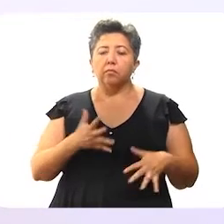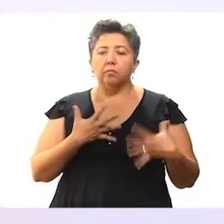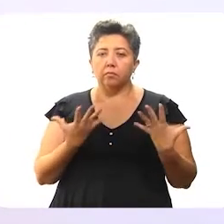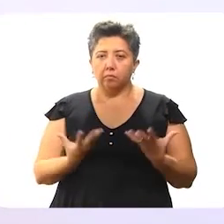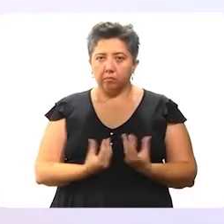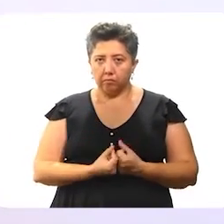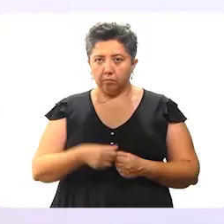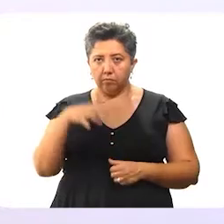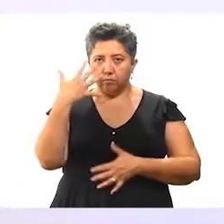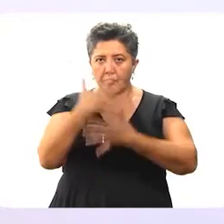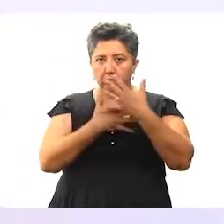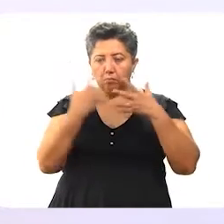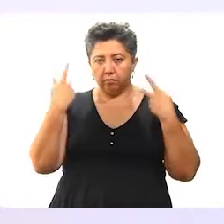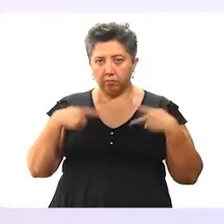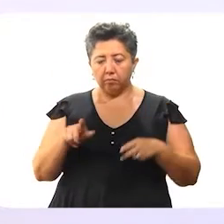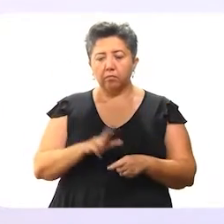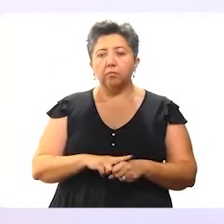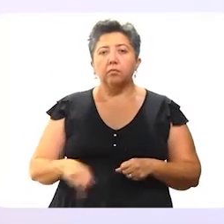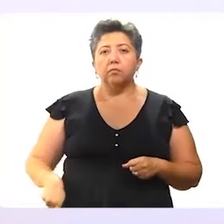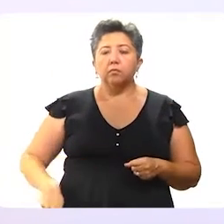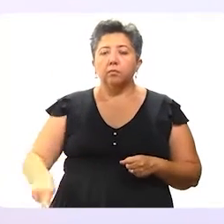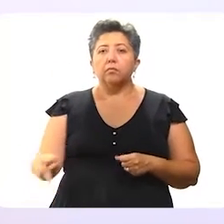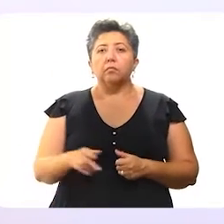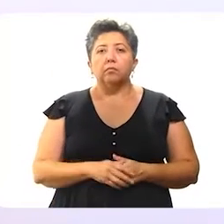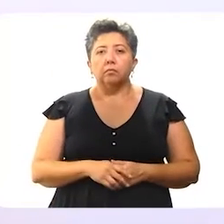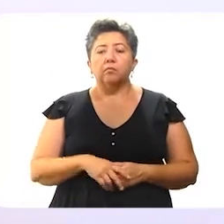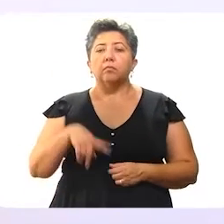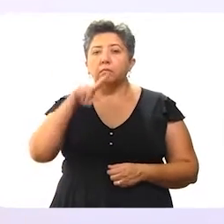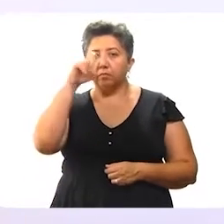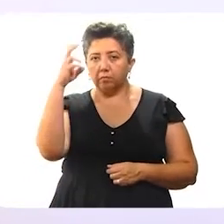de hoy tenemos 15 pacientes en hospitales públicos.